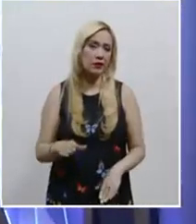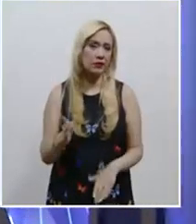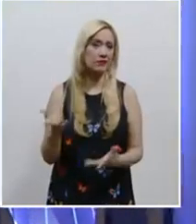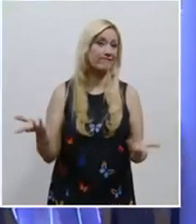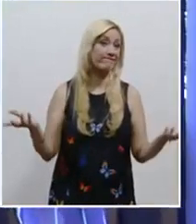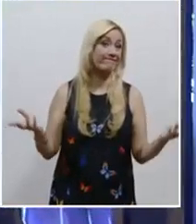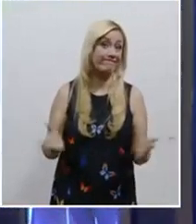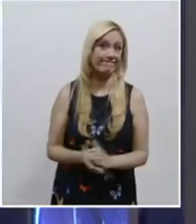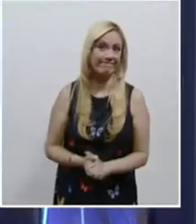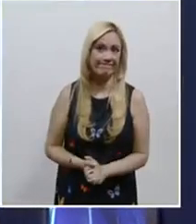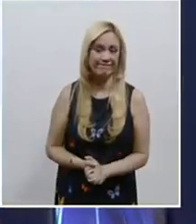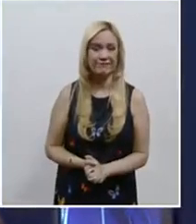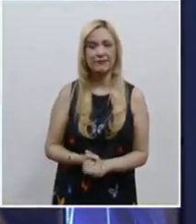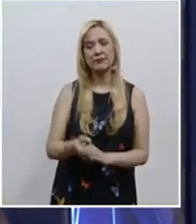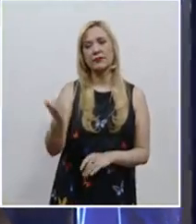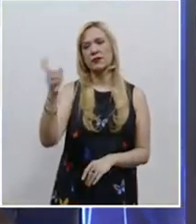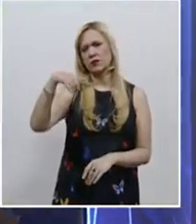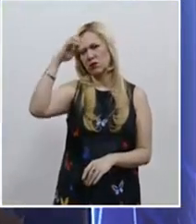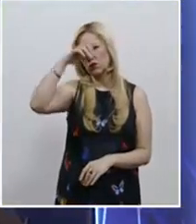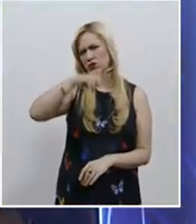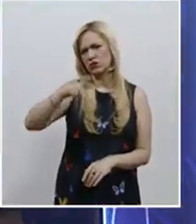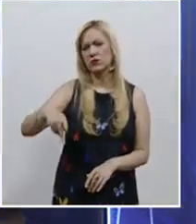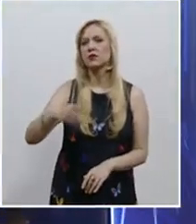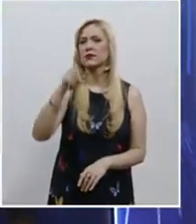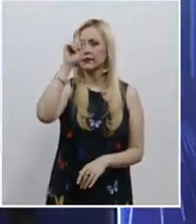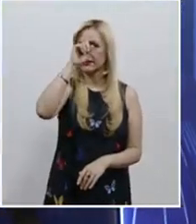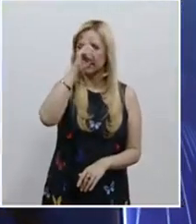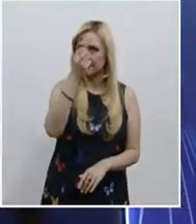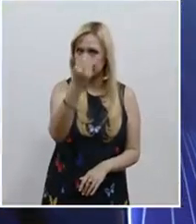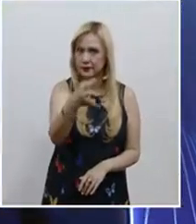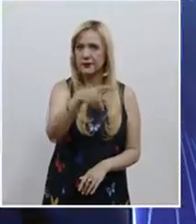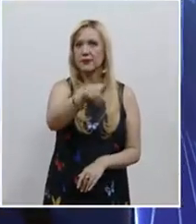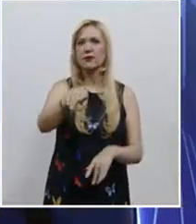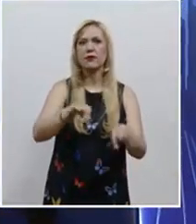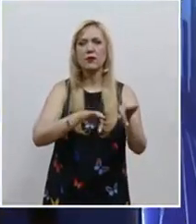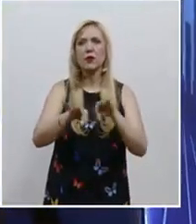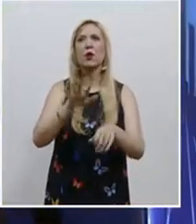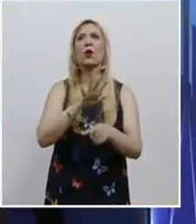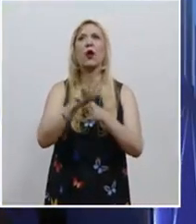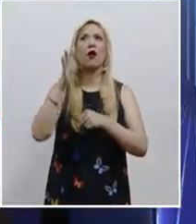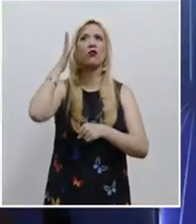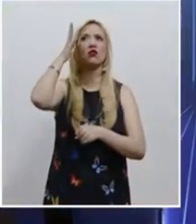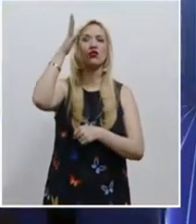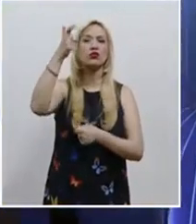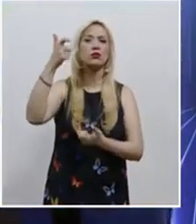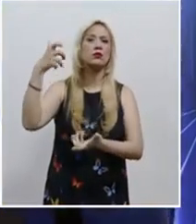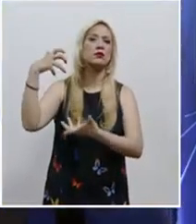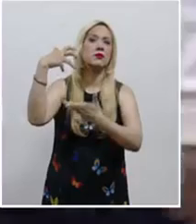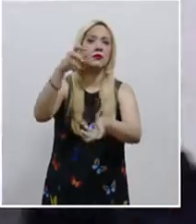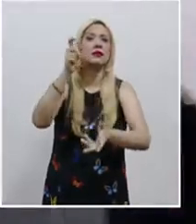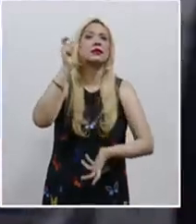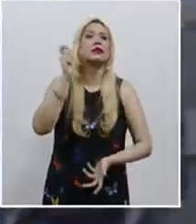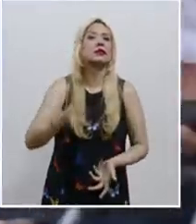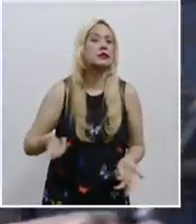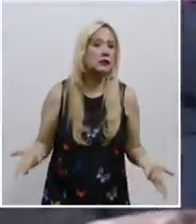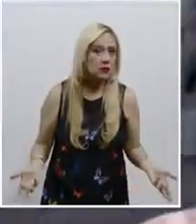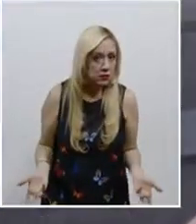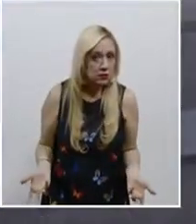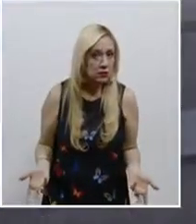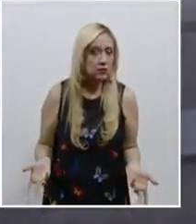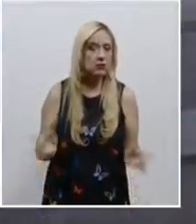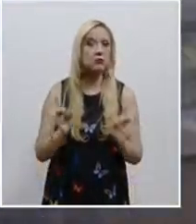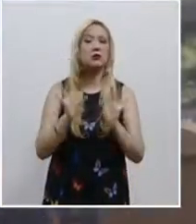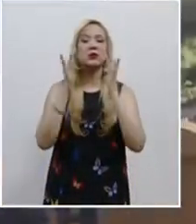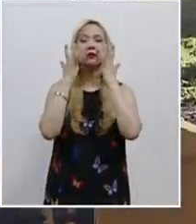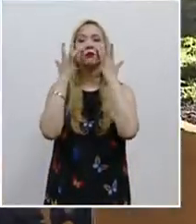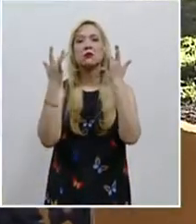Especialistas recomendaron a las y los trabajadores planificar desde ahora qué tipo de retiro desean. La planificación